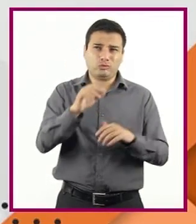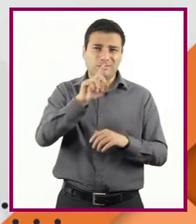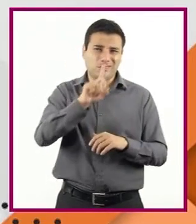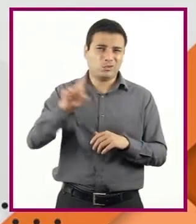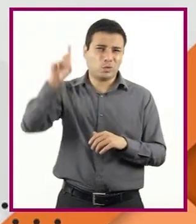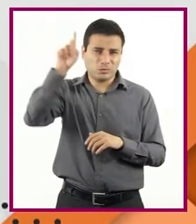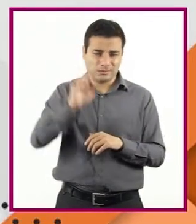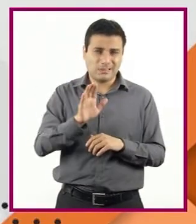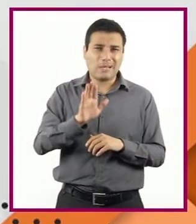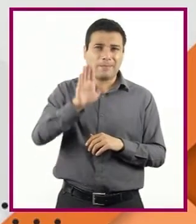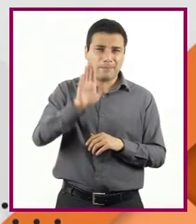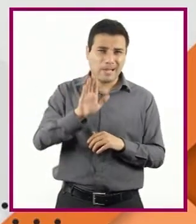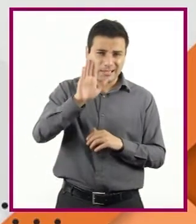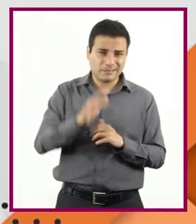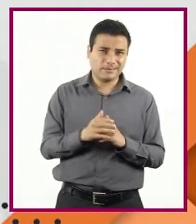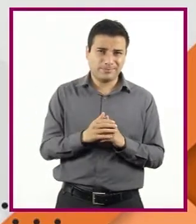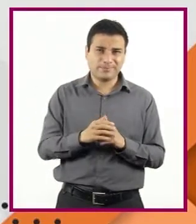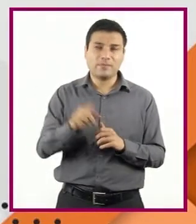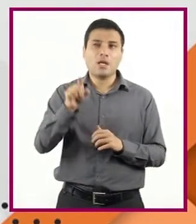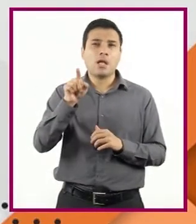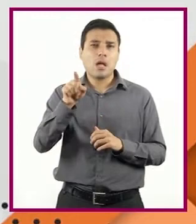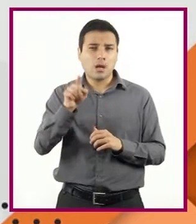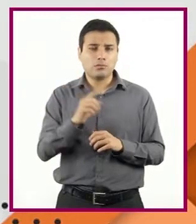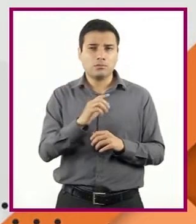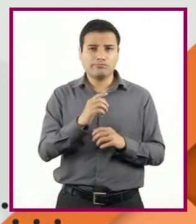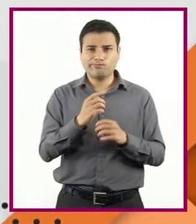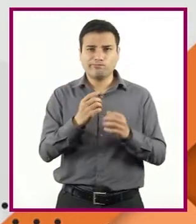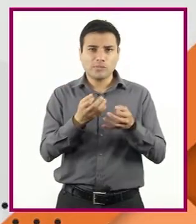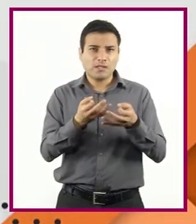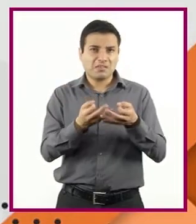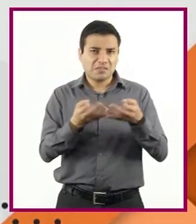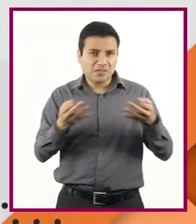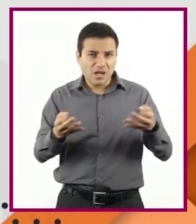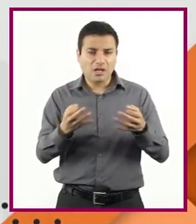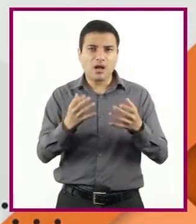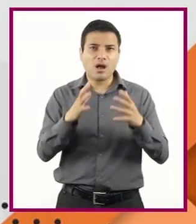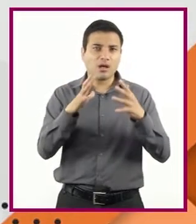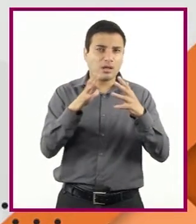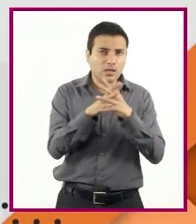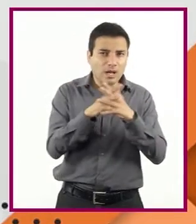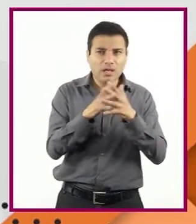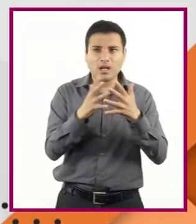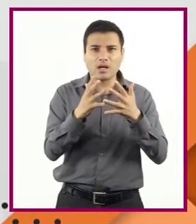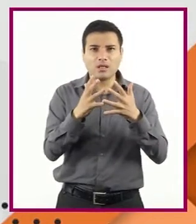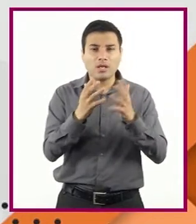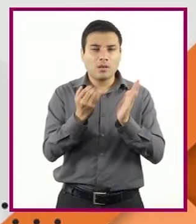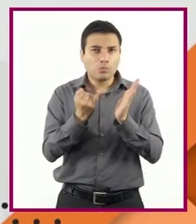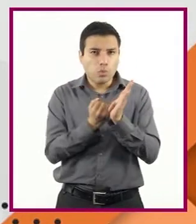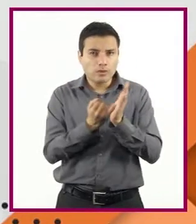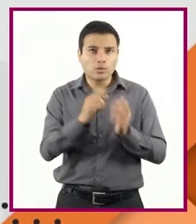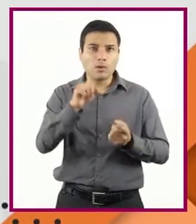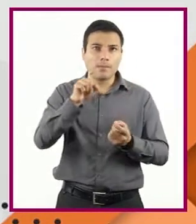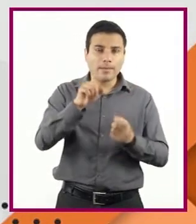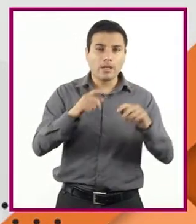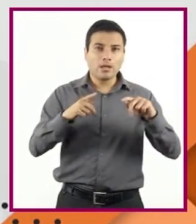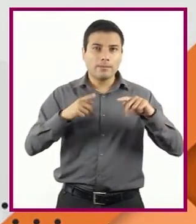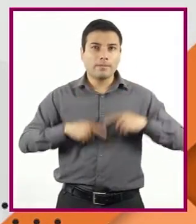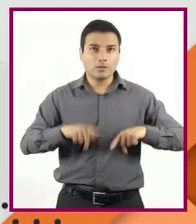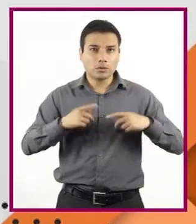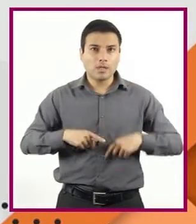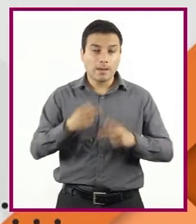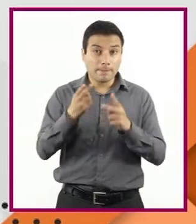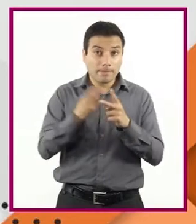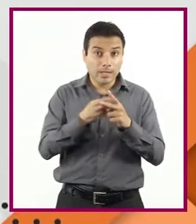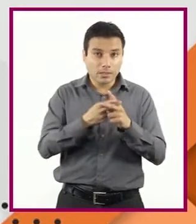la obligación eminente de procurar el cultivo de la tierra, la conducción de la guerra, fuente de tributos y de víctimas rituales, el